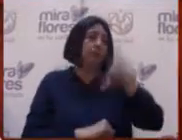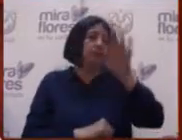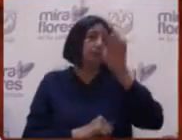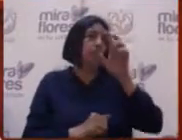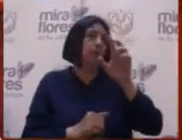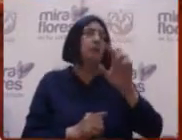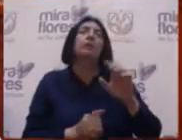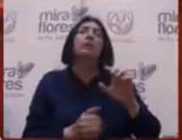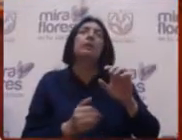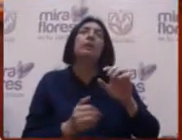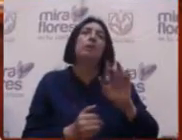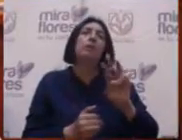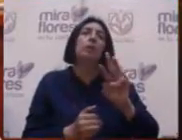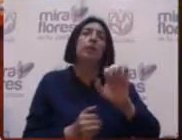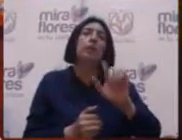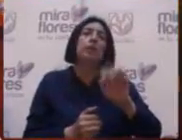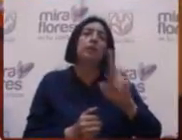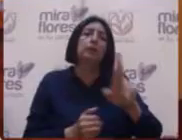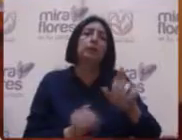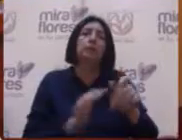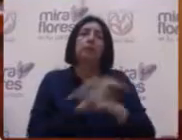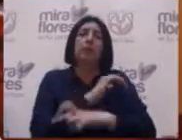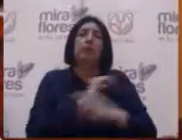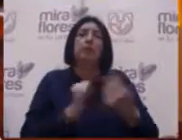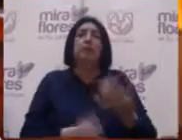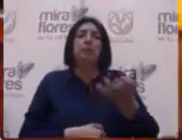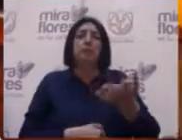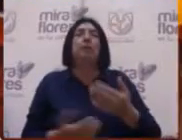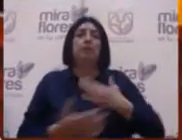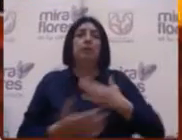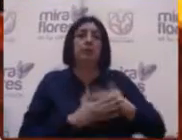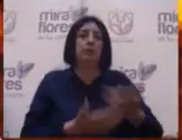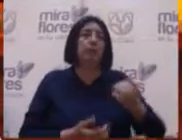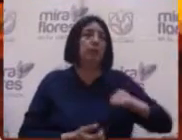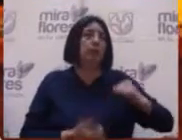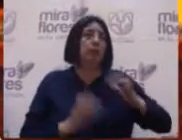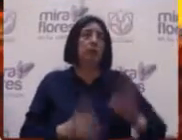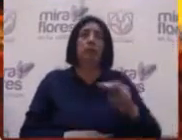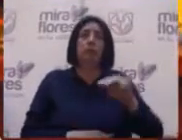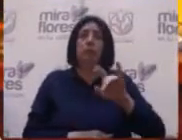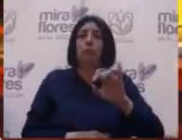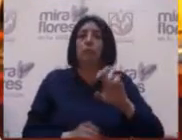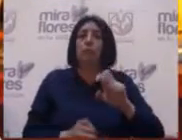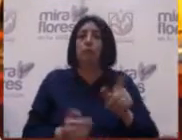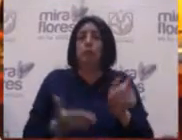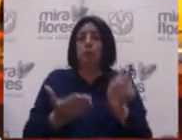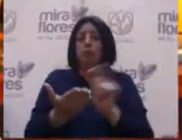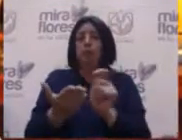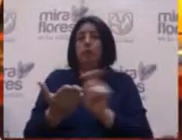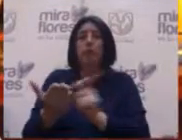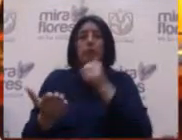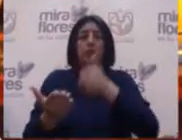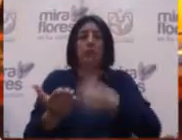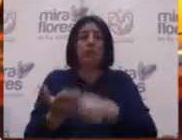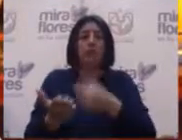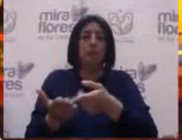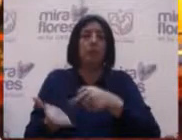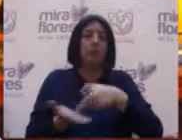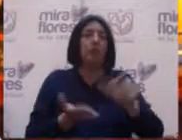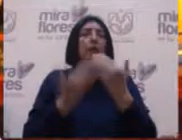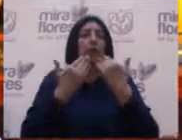Bauer, el mismo que voy a dar lectura. Estimado doctor Muñoz, me complace dirigirle la presente para agradecerle profundamente